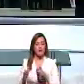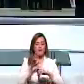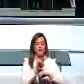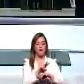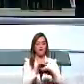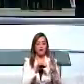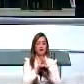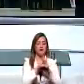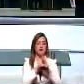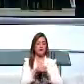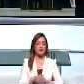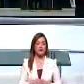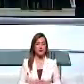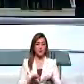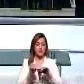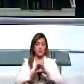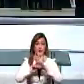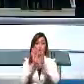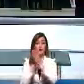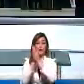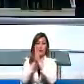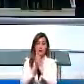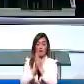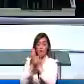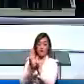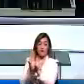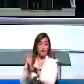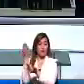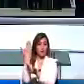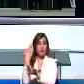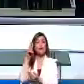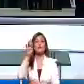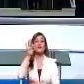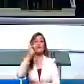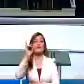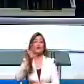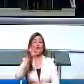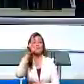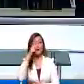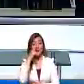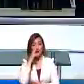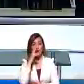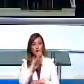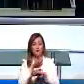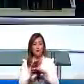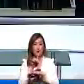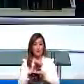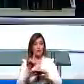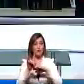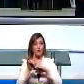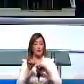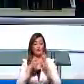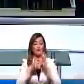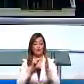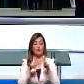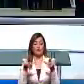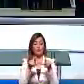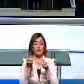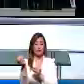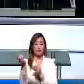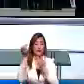La Superintendencia de Bancos aclara que lo solicitado al IES el pasado 29 de junio sobre Jorge Madera es una certificación de